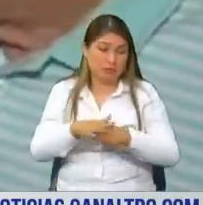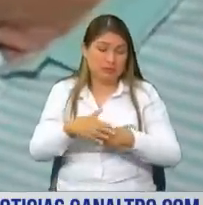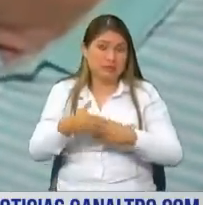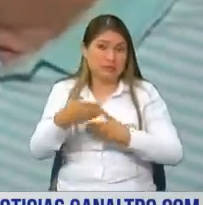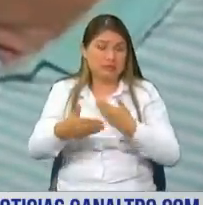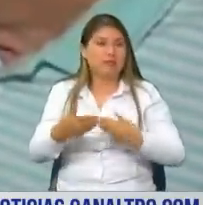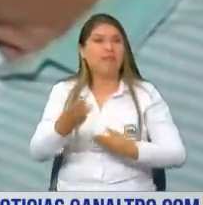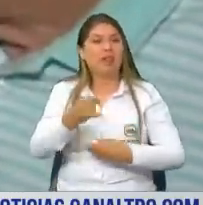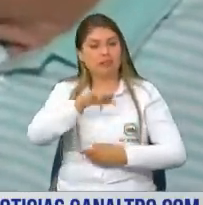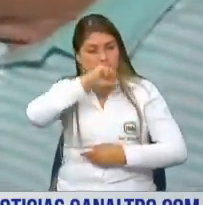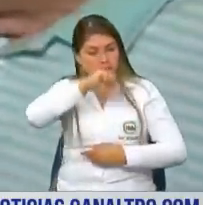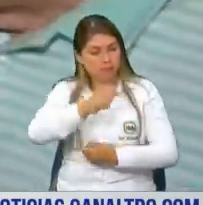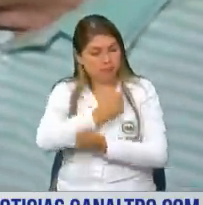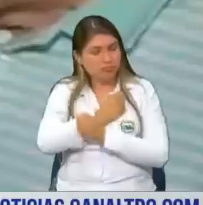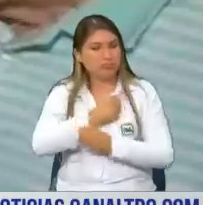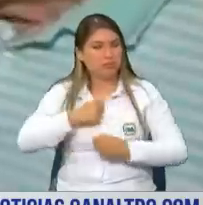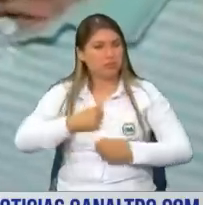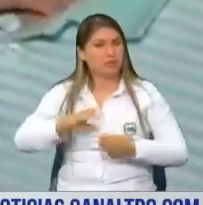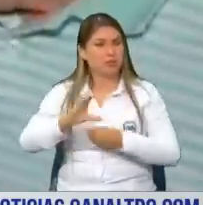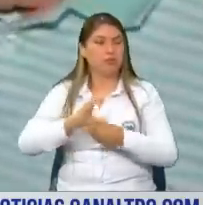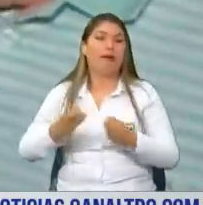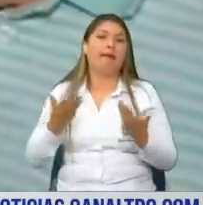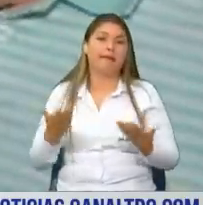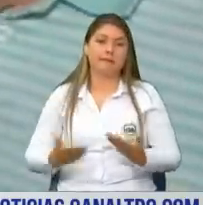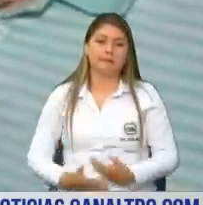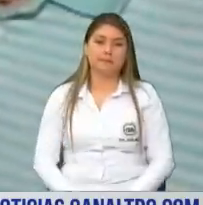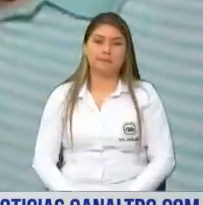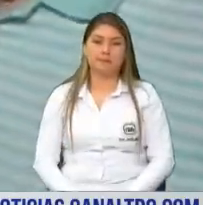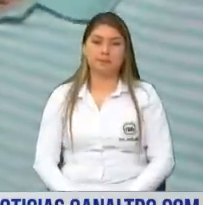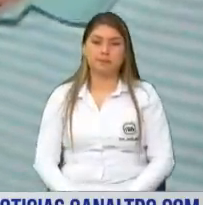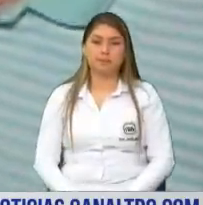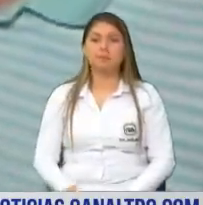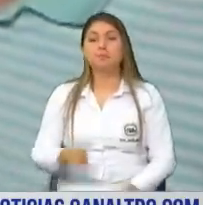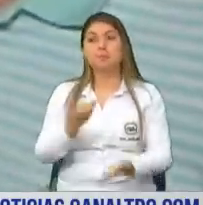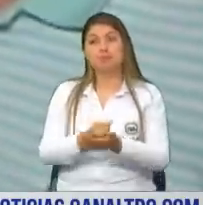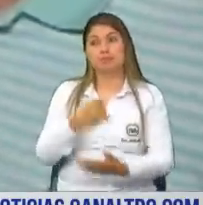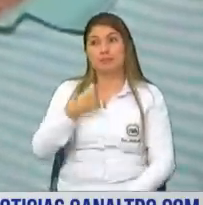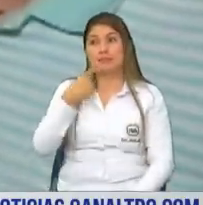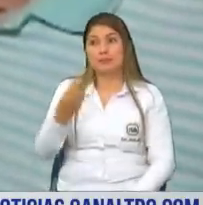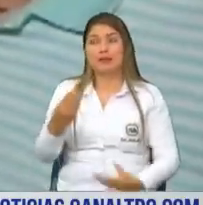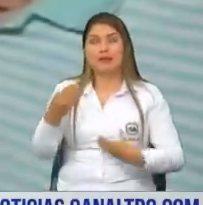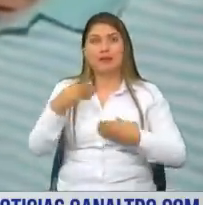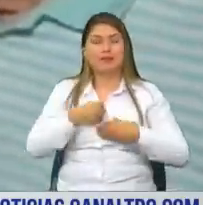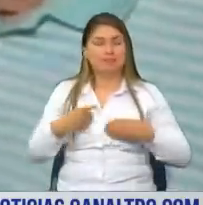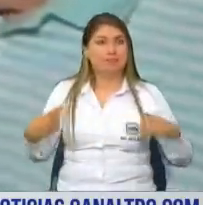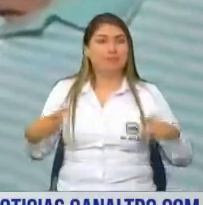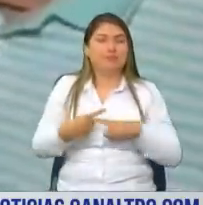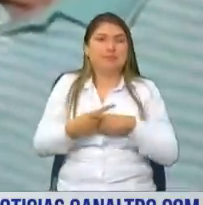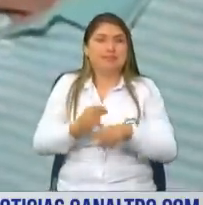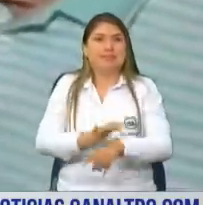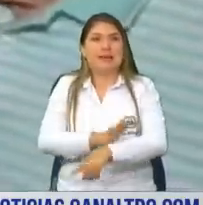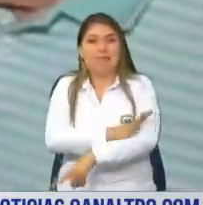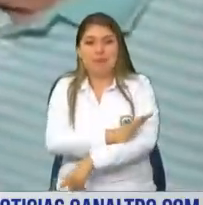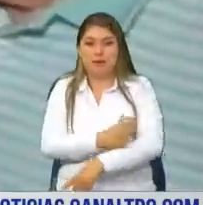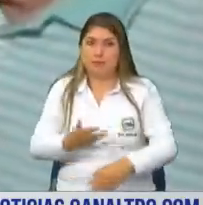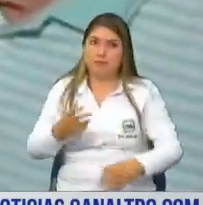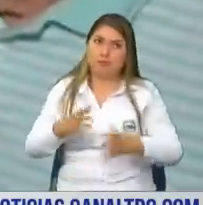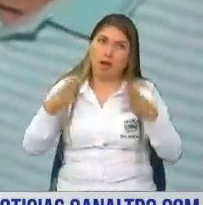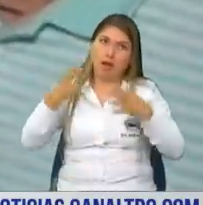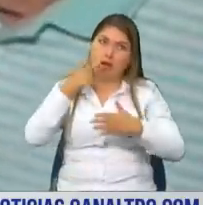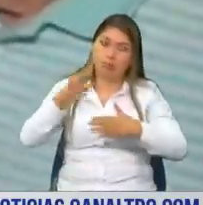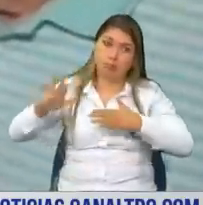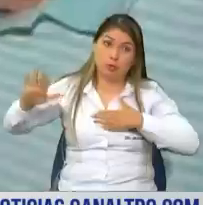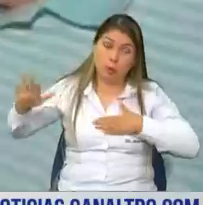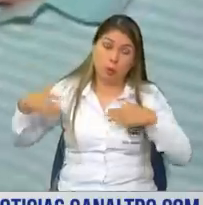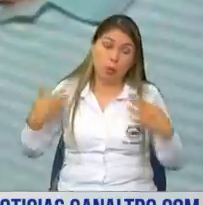sentido de pertenencia en la ciudad de manera que por eso te digo yo que muchos sentimientos encontrados y el gran compromiso por